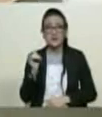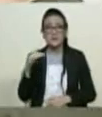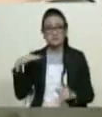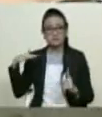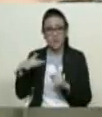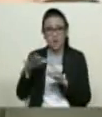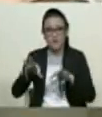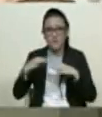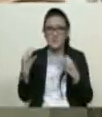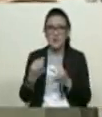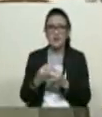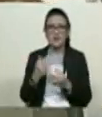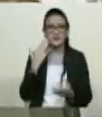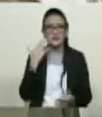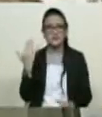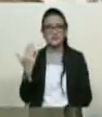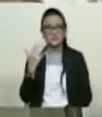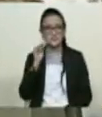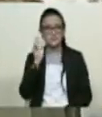a los familiares. Ahí estamos.